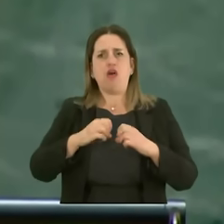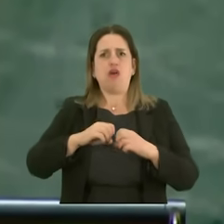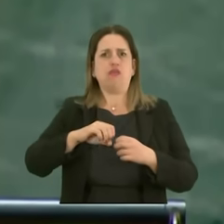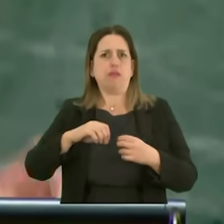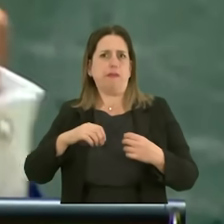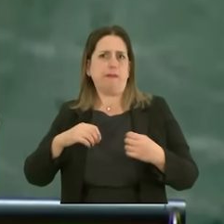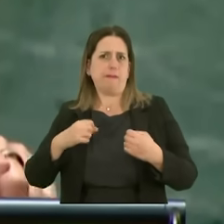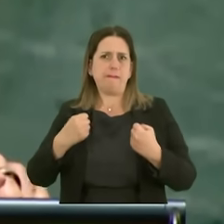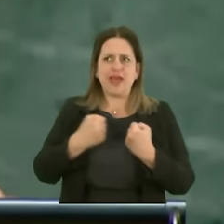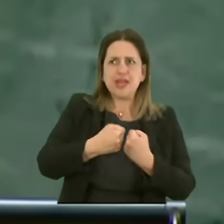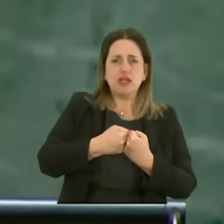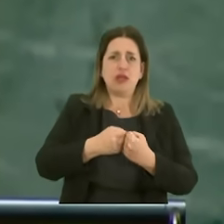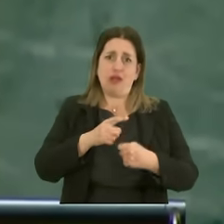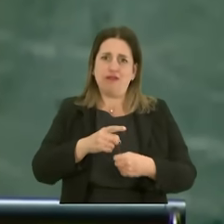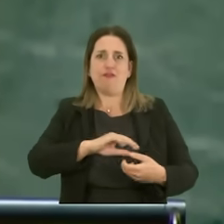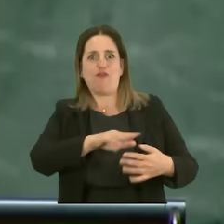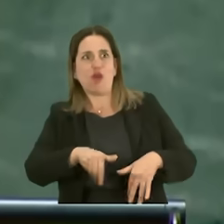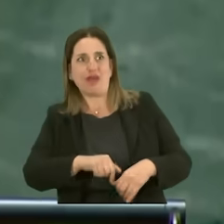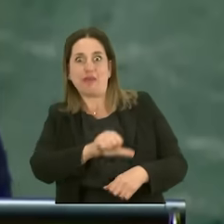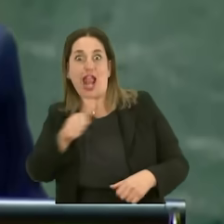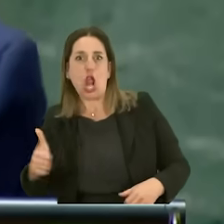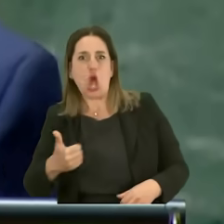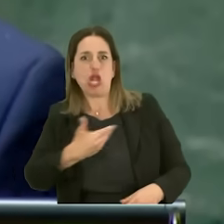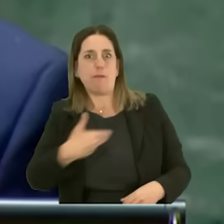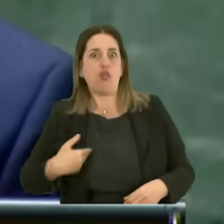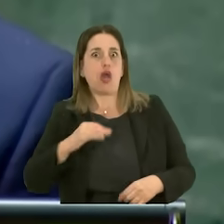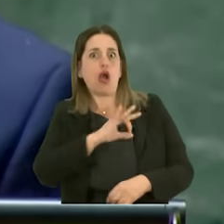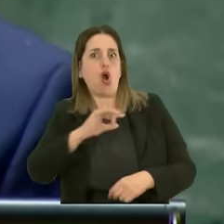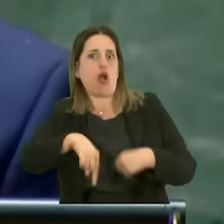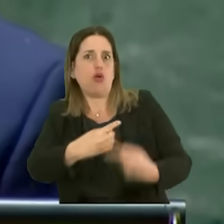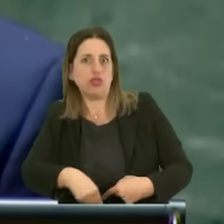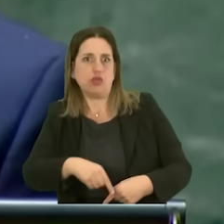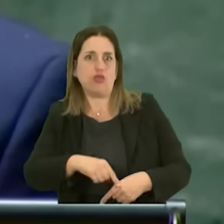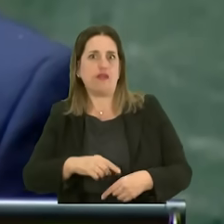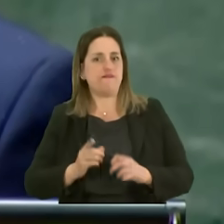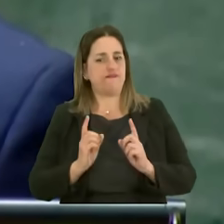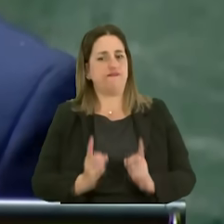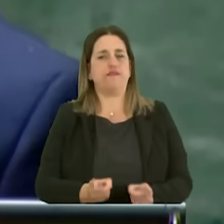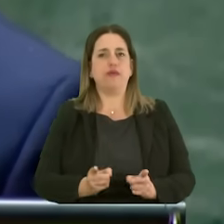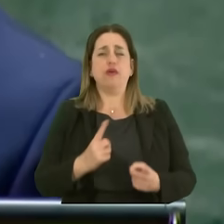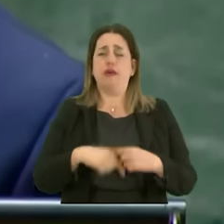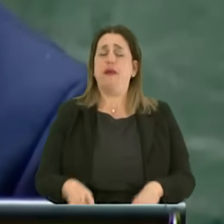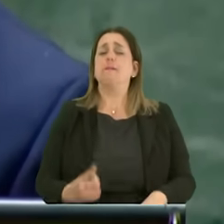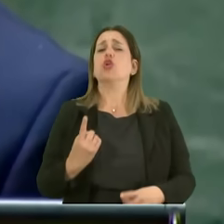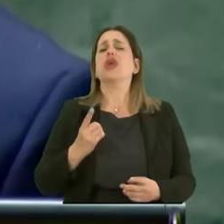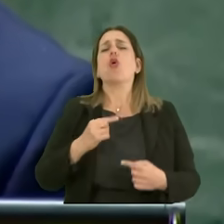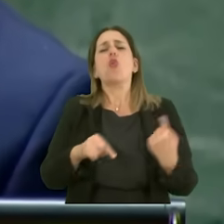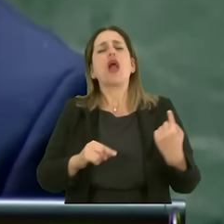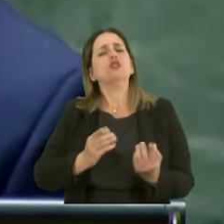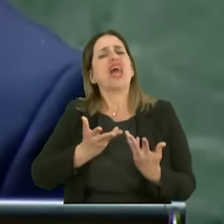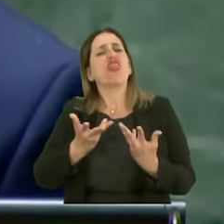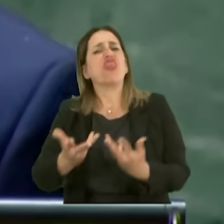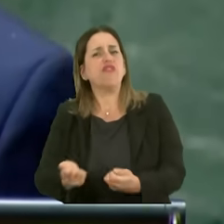herramienta para llegar al poder y para mantenerse en él porque claramente una cosa es defender